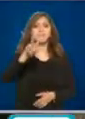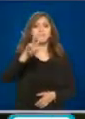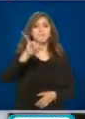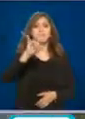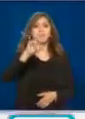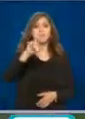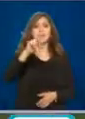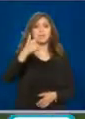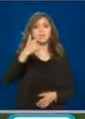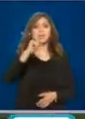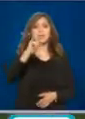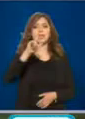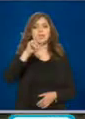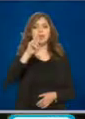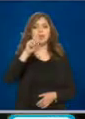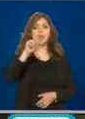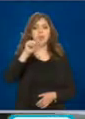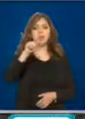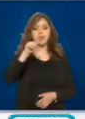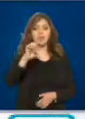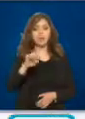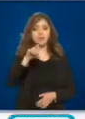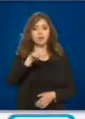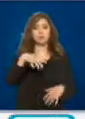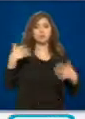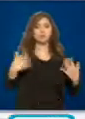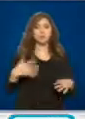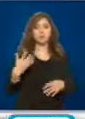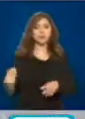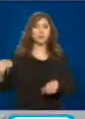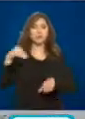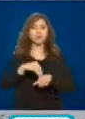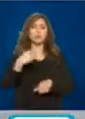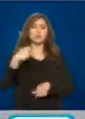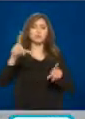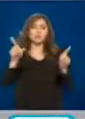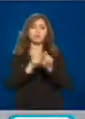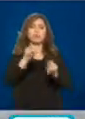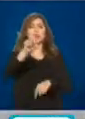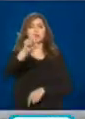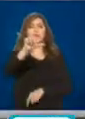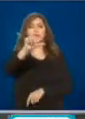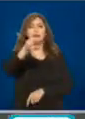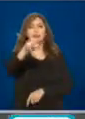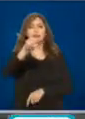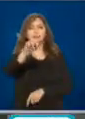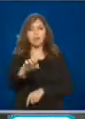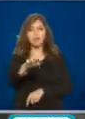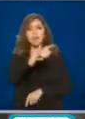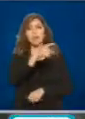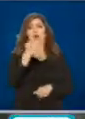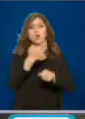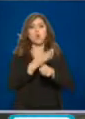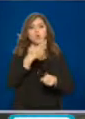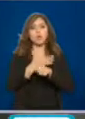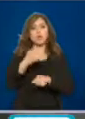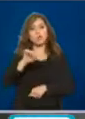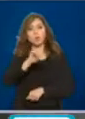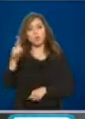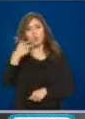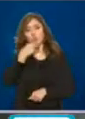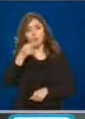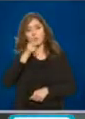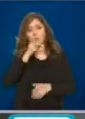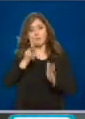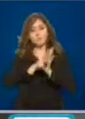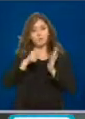Virgilio Dante Caballero, ahora sí con el nombre de Dante como el de la Divina Comedia. Aquí tenemos otro grandísimo